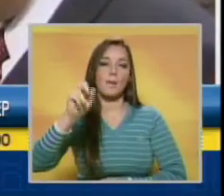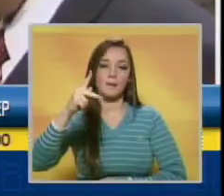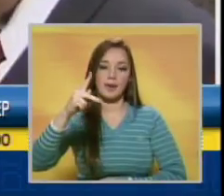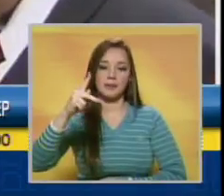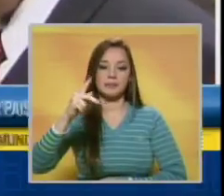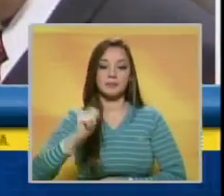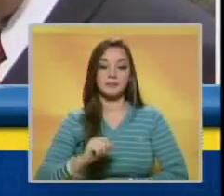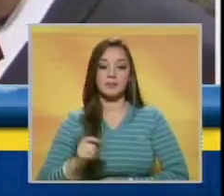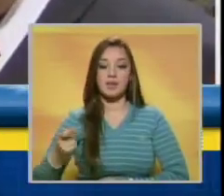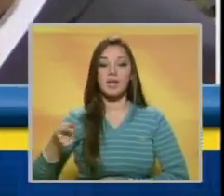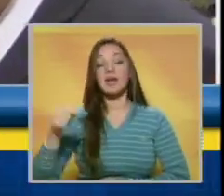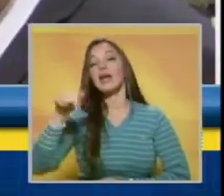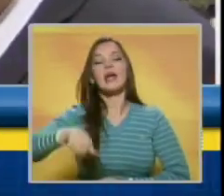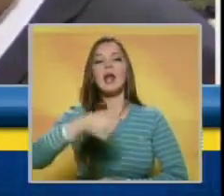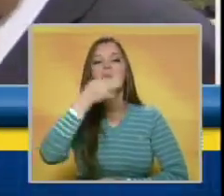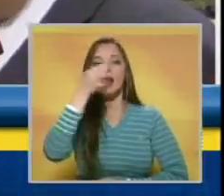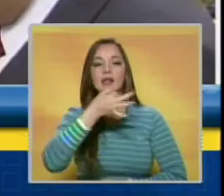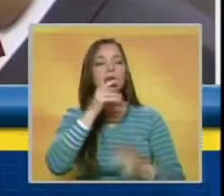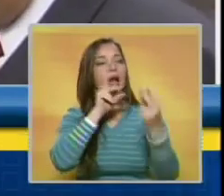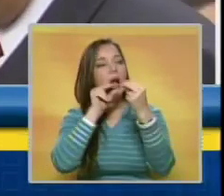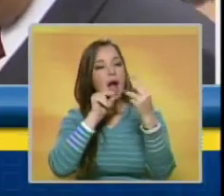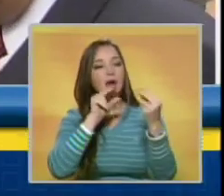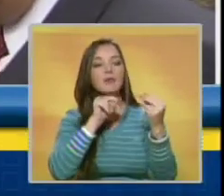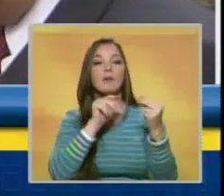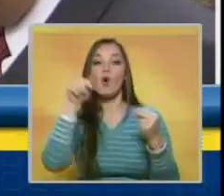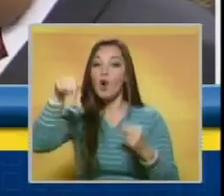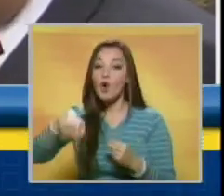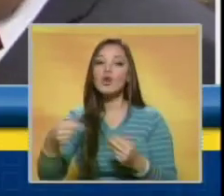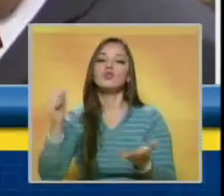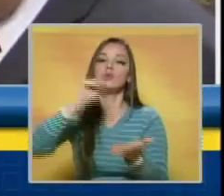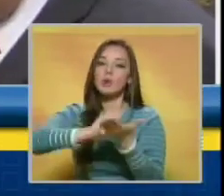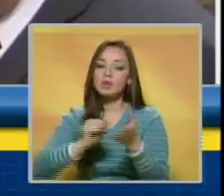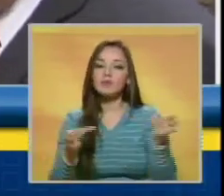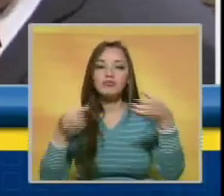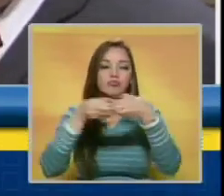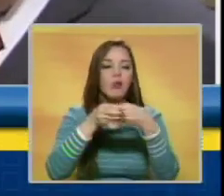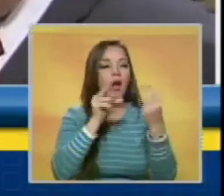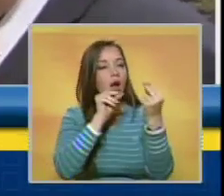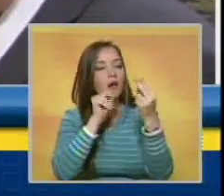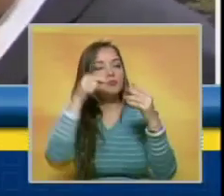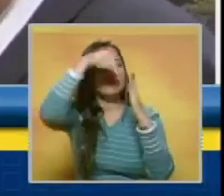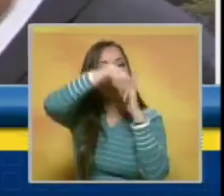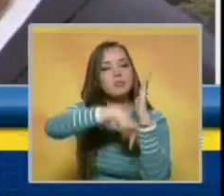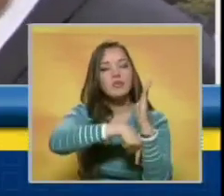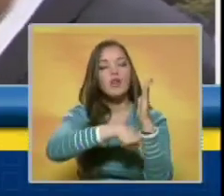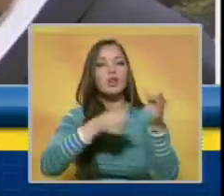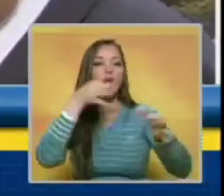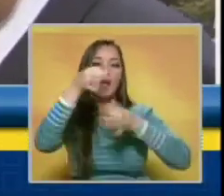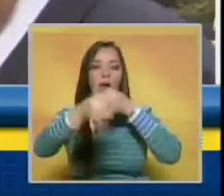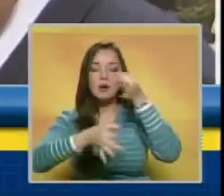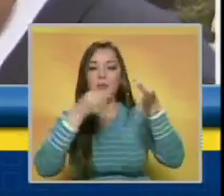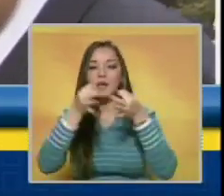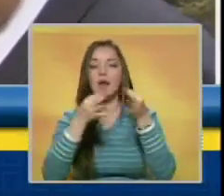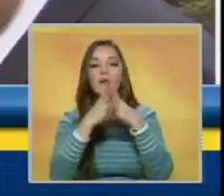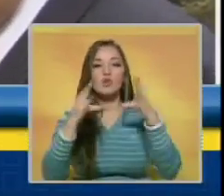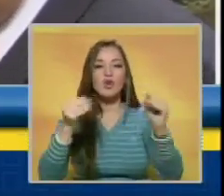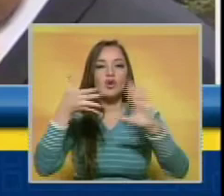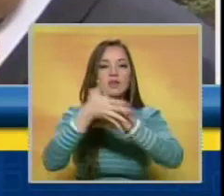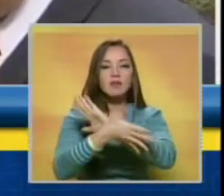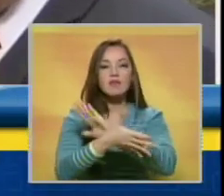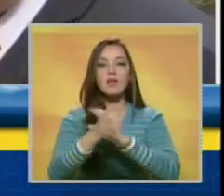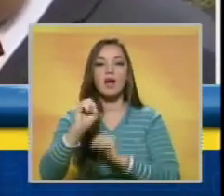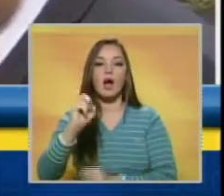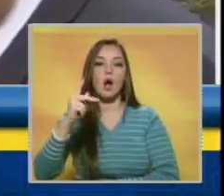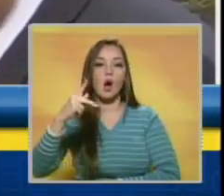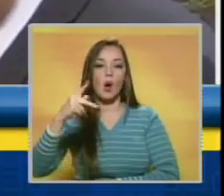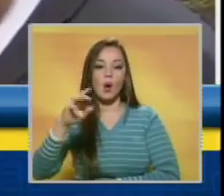tarde, conversamos un rato sobre estos temas y hoy vamos a profundizar al detalle todo lo que es el fortalecimiento de la OPEP para